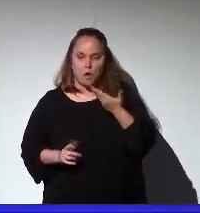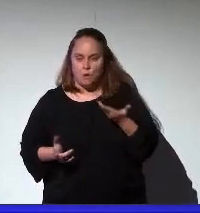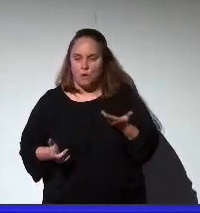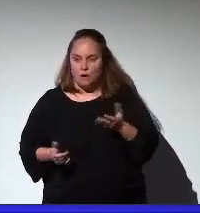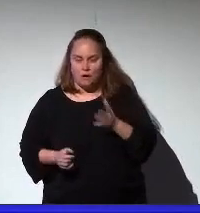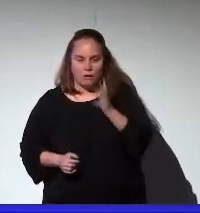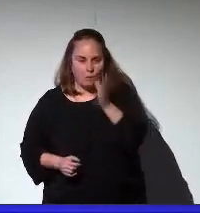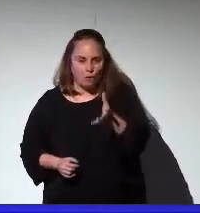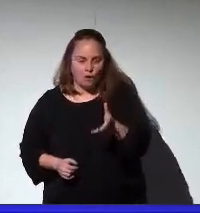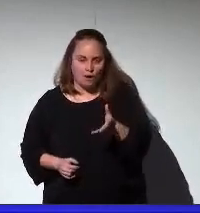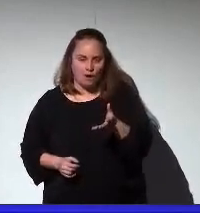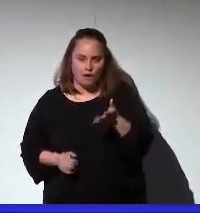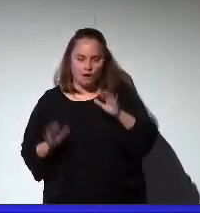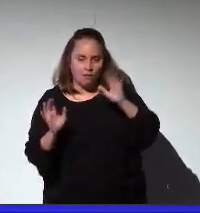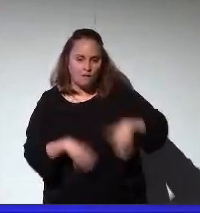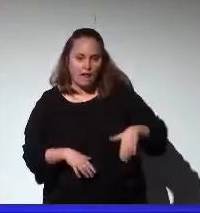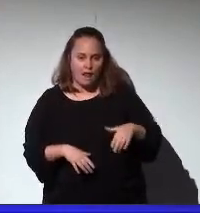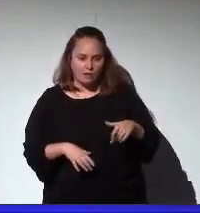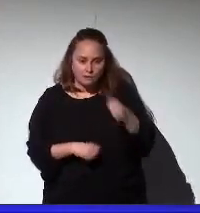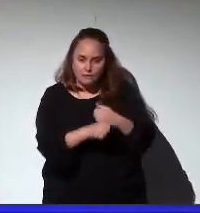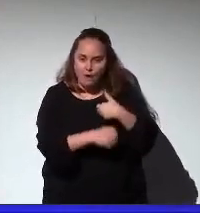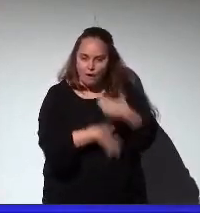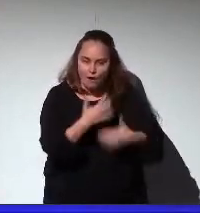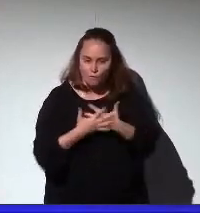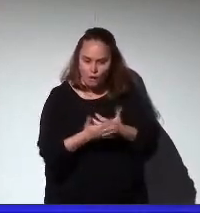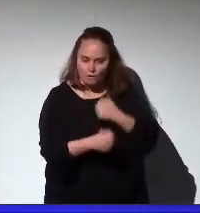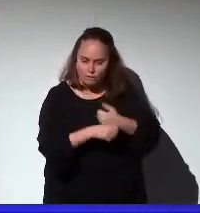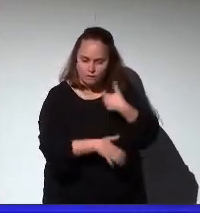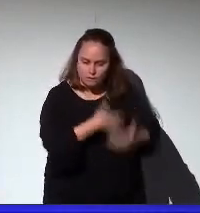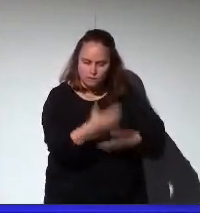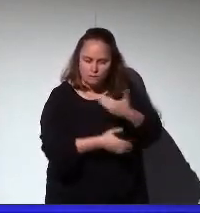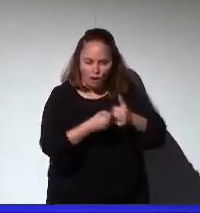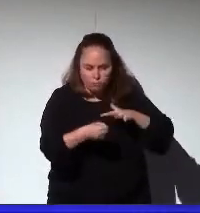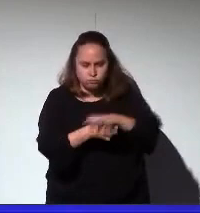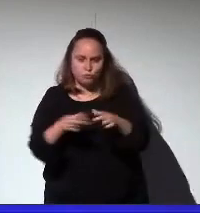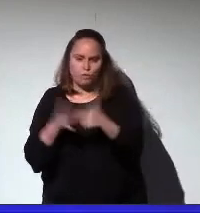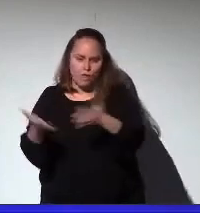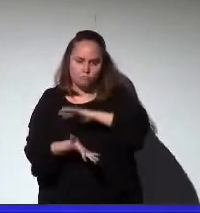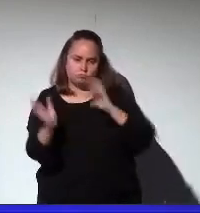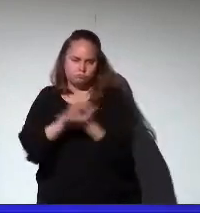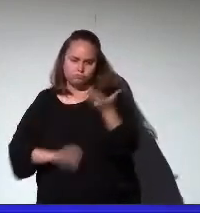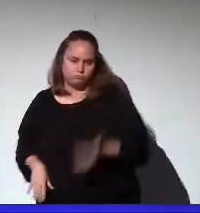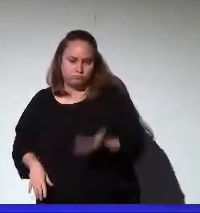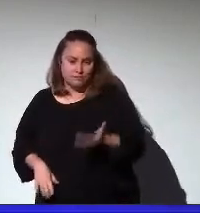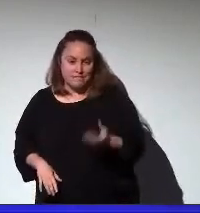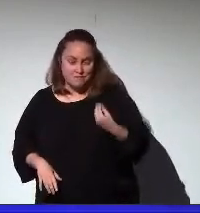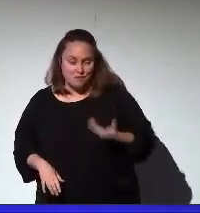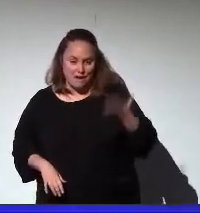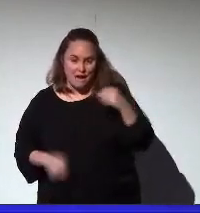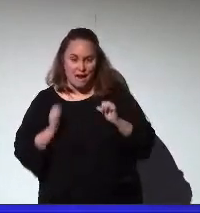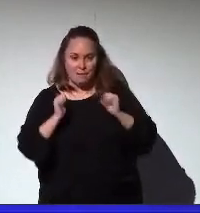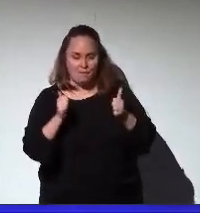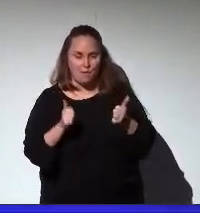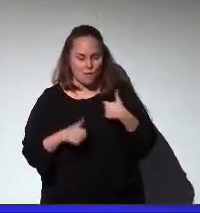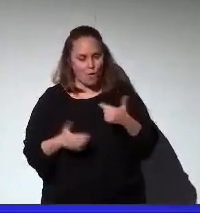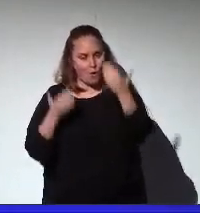de lo que supone para la sociedad en su conjunto esa labor voluntaria que ustedes hacen. Igual que al principio hacía un pequeño